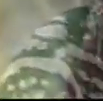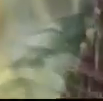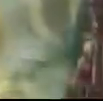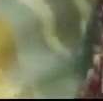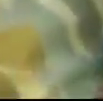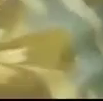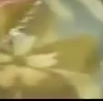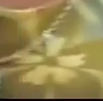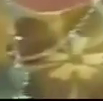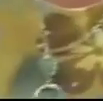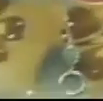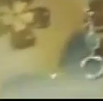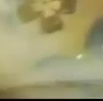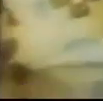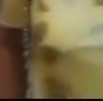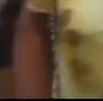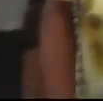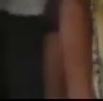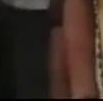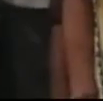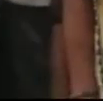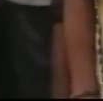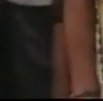Hoy te pregunto, Motubio,